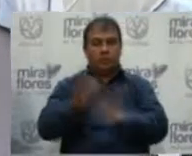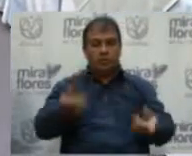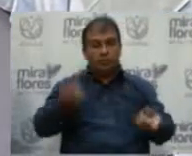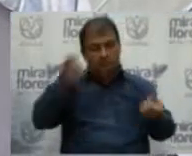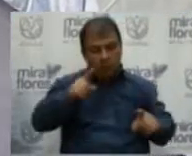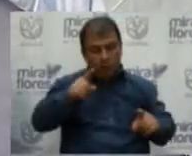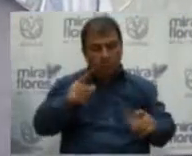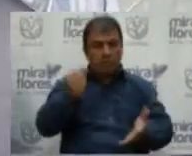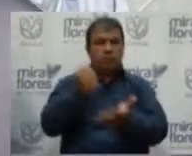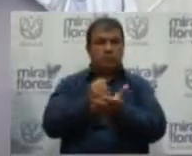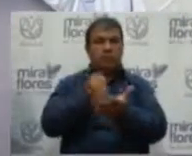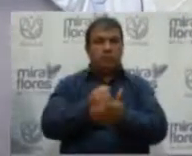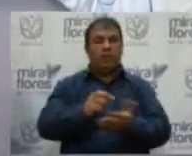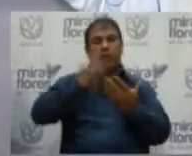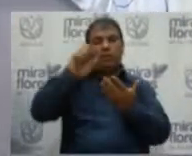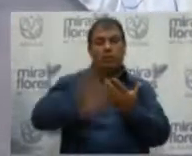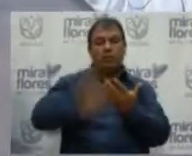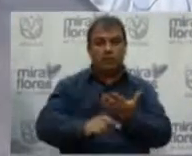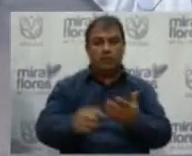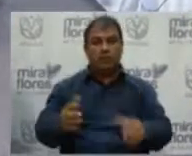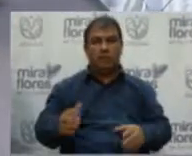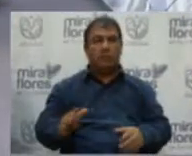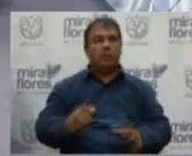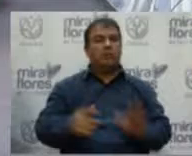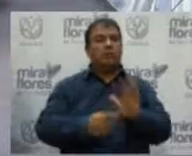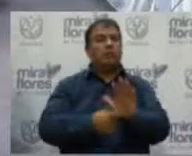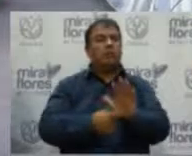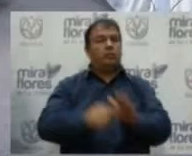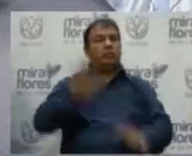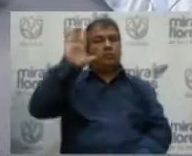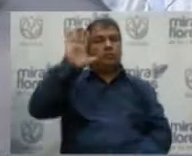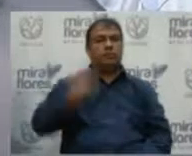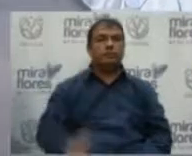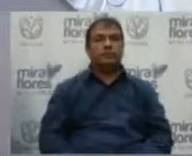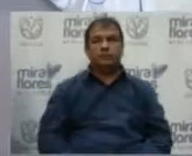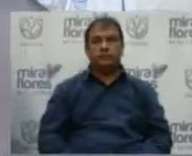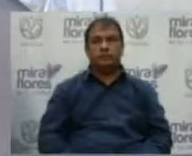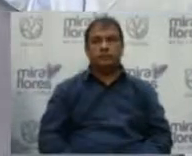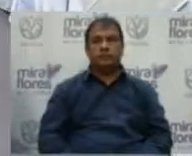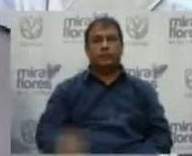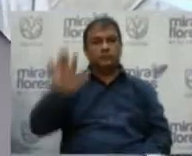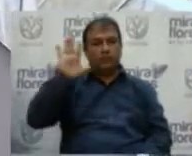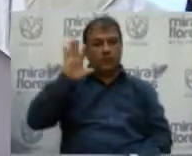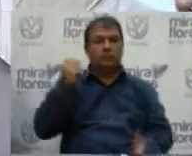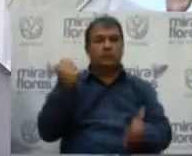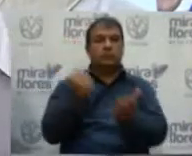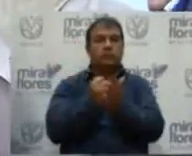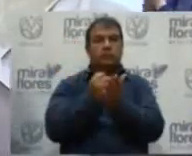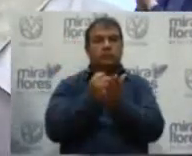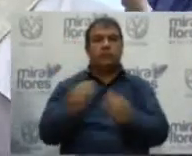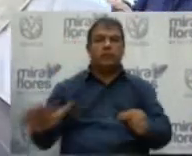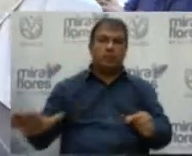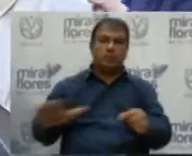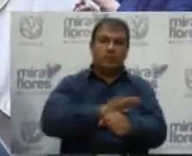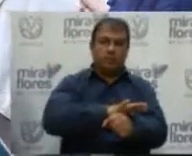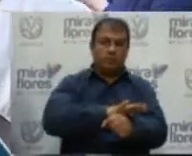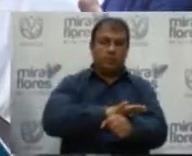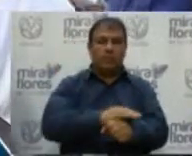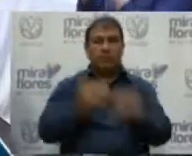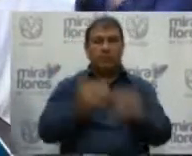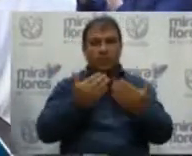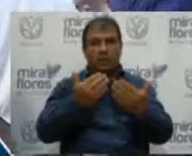de aprobar el proyecto submateria, si no se expresaron señal de conformidad. Ha quedado aprobado por unanimidad.